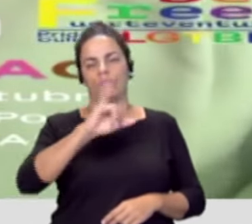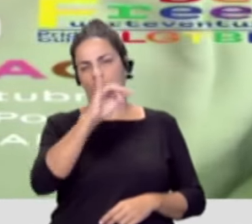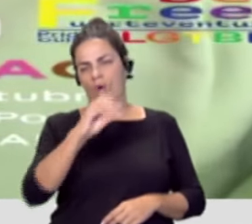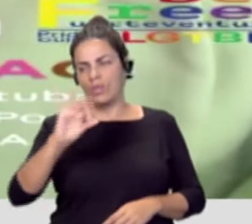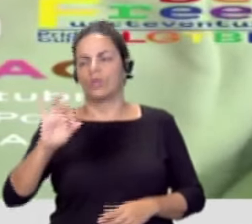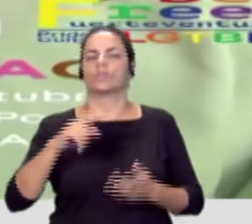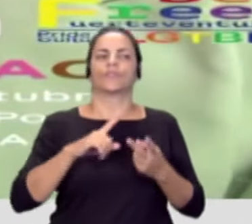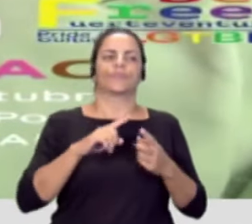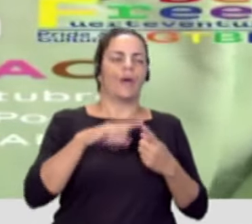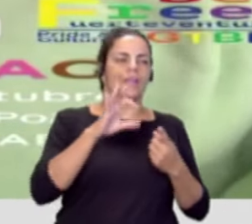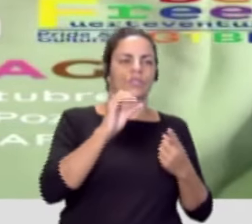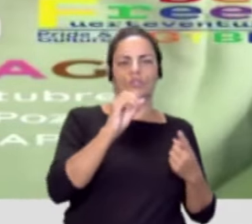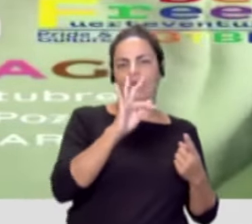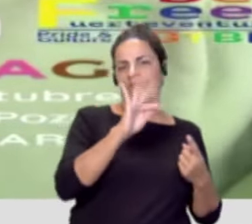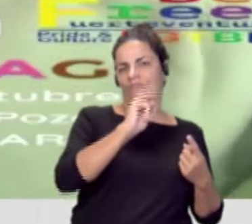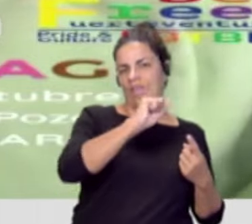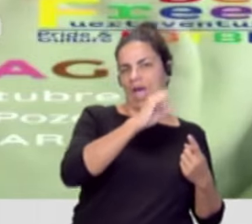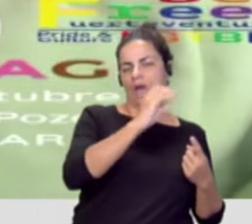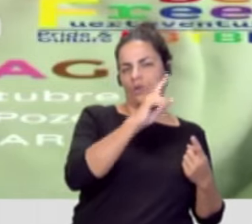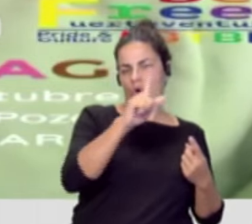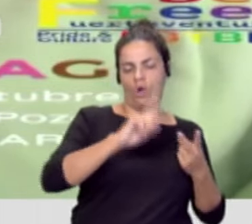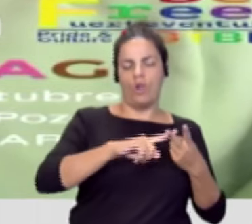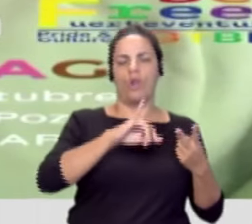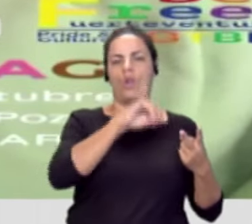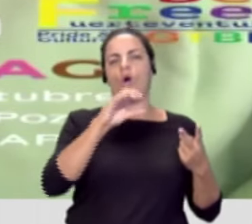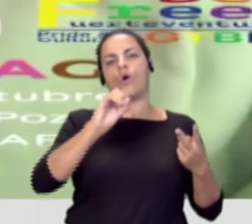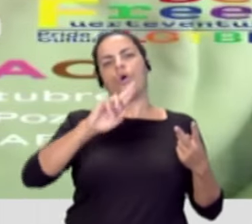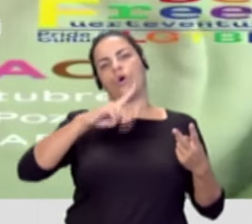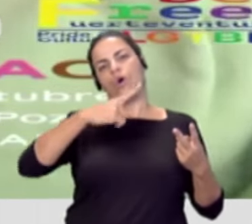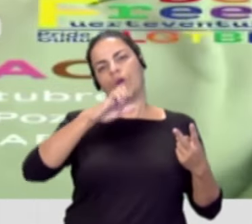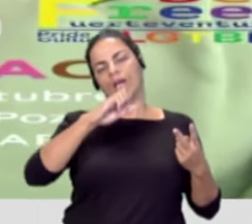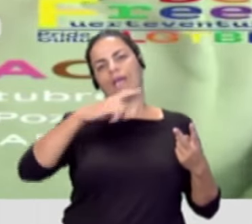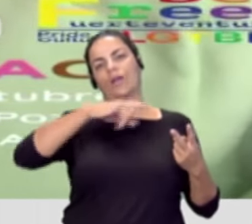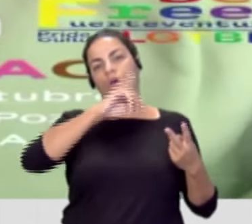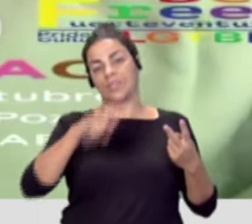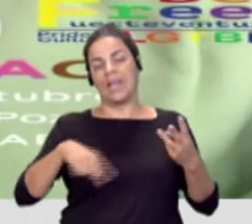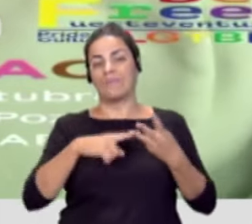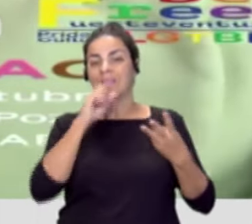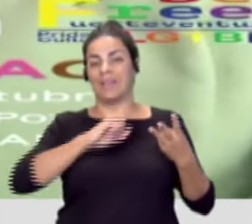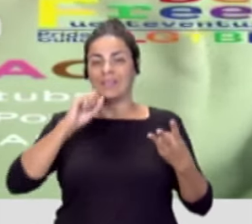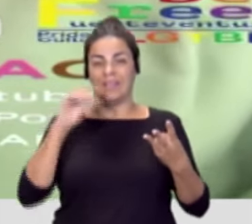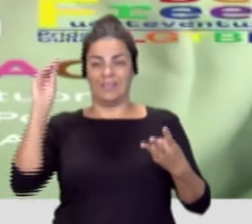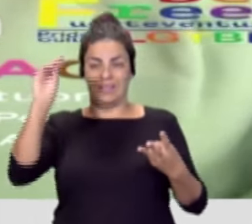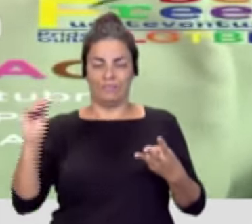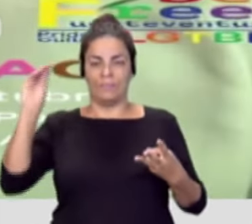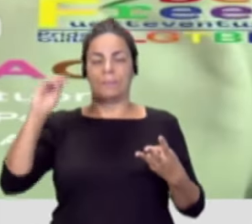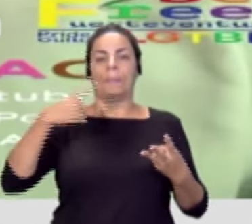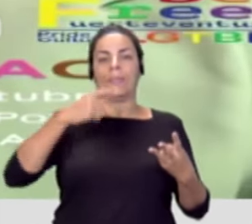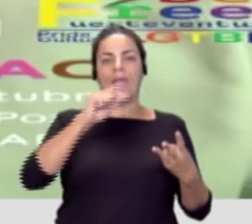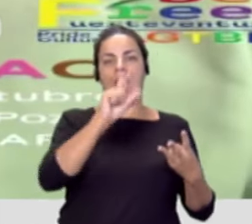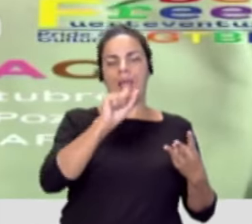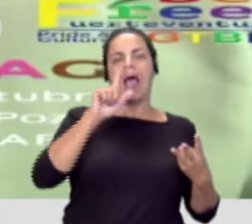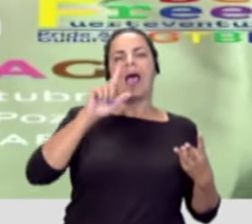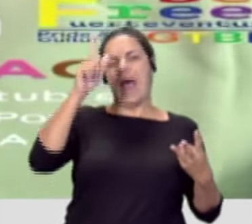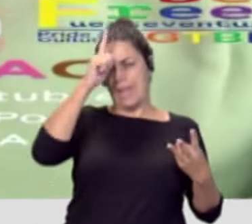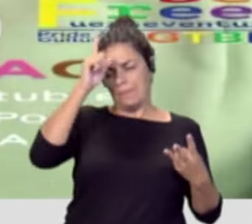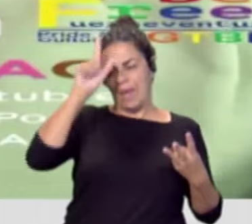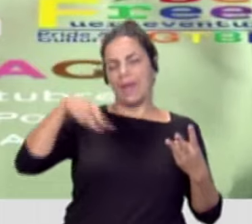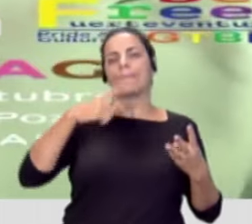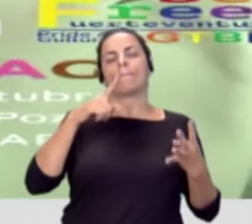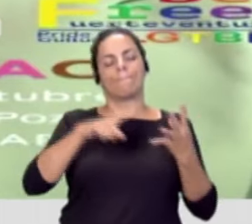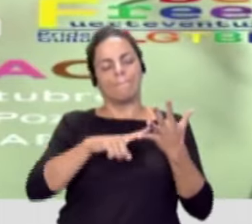Jorge González, con las cantantes majoreras Gara Alemán y Marta Umpierre. También un poquito de diversión